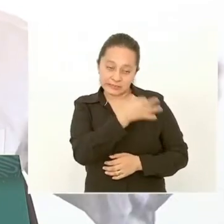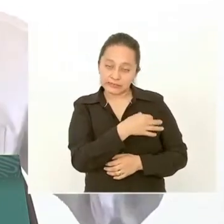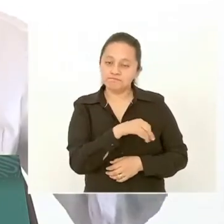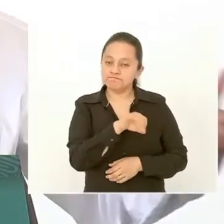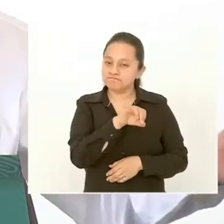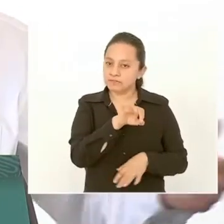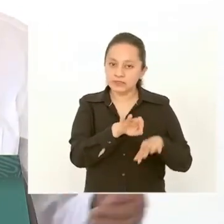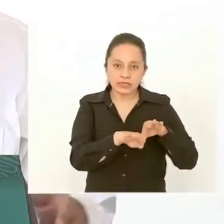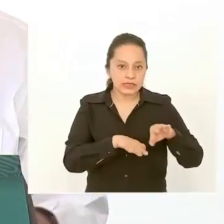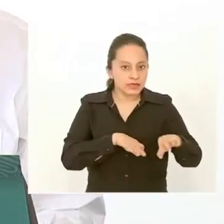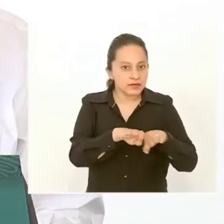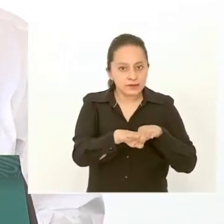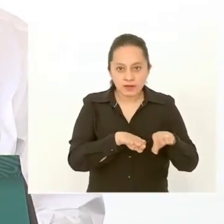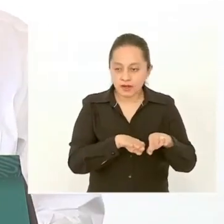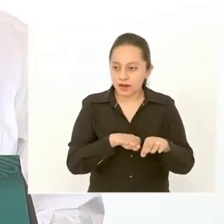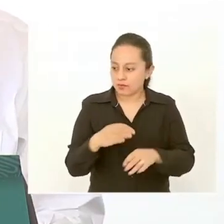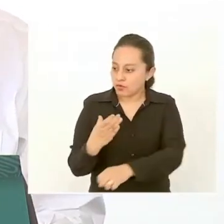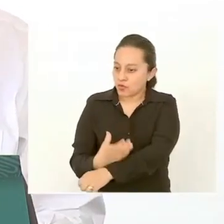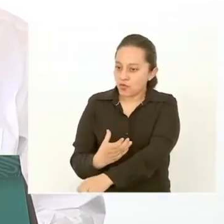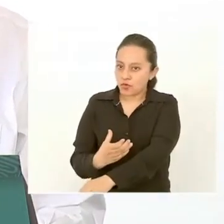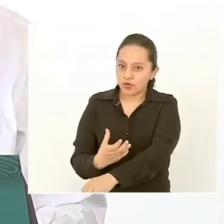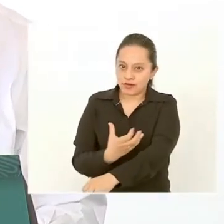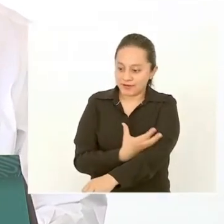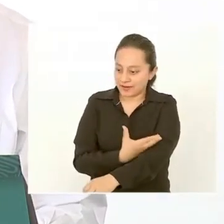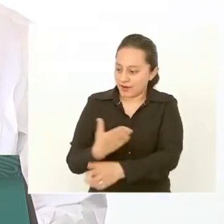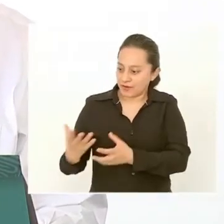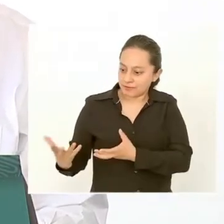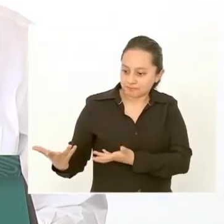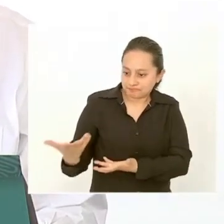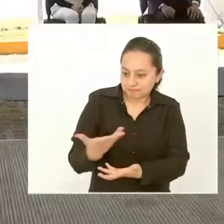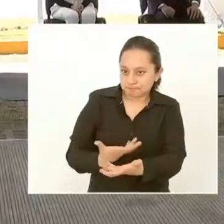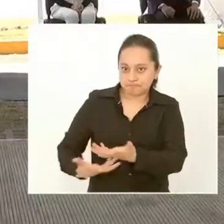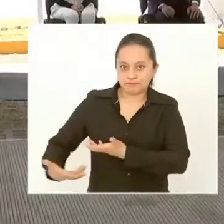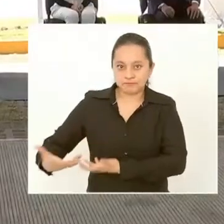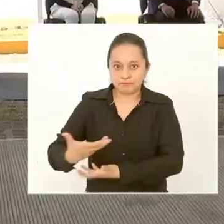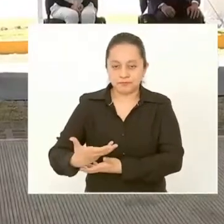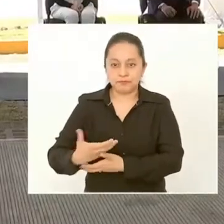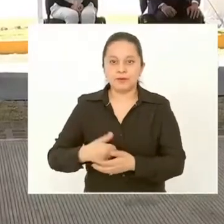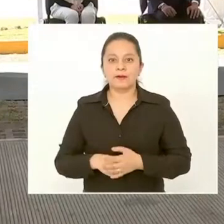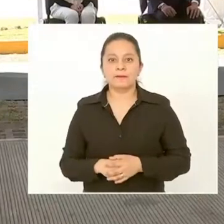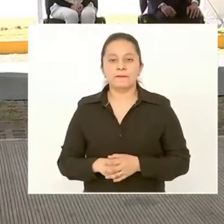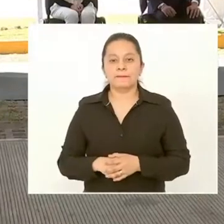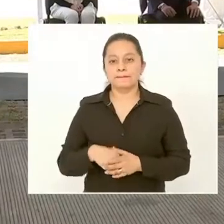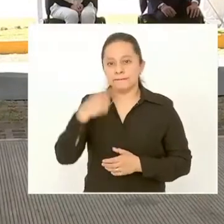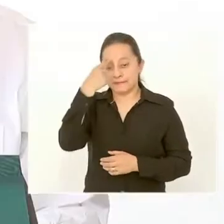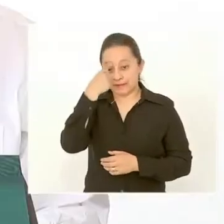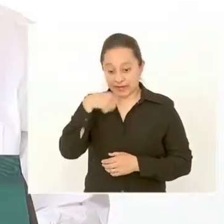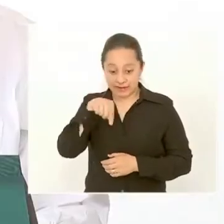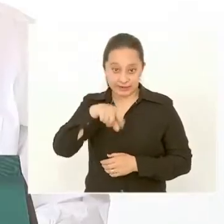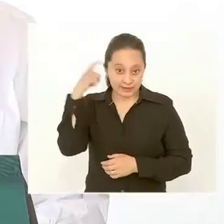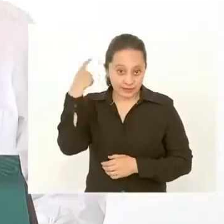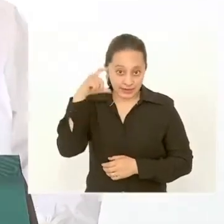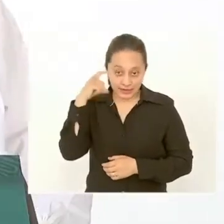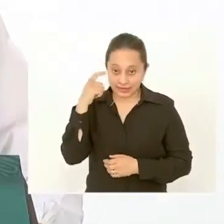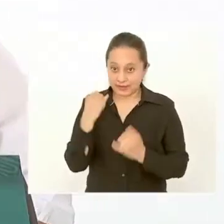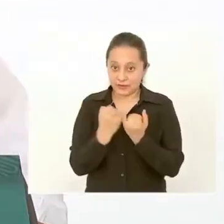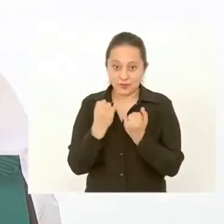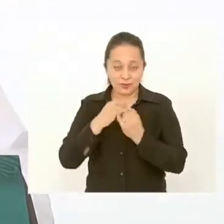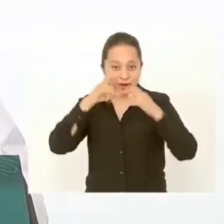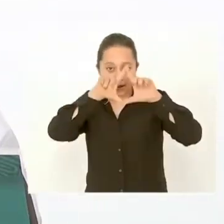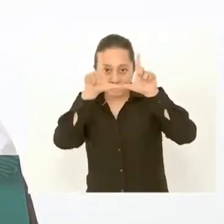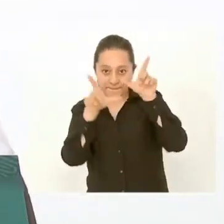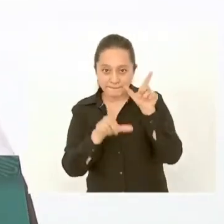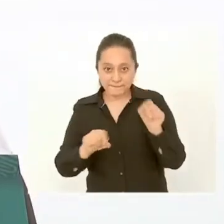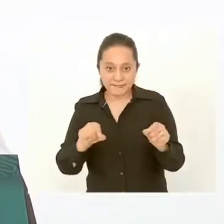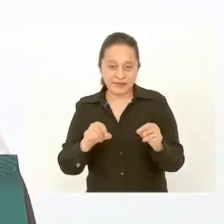de manera coordinada por el bien de querétaro y por el bien de méxico muchas gracias a